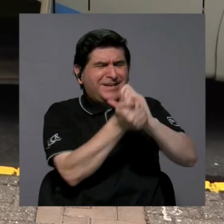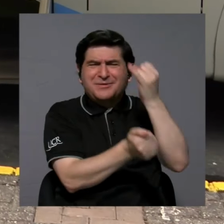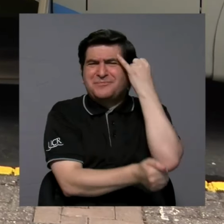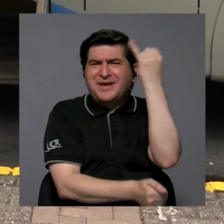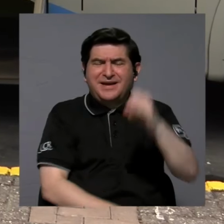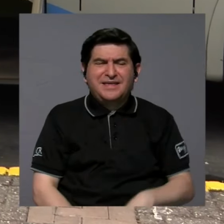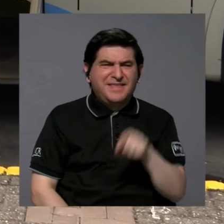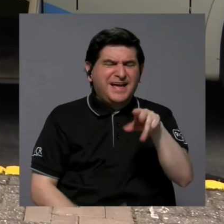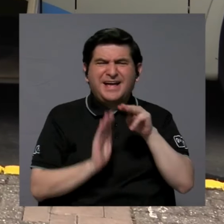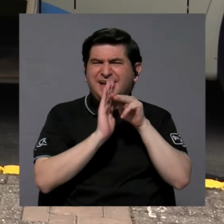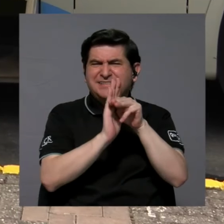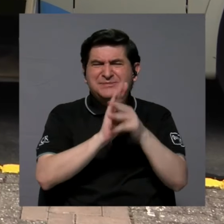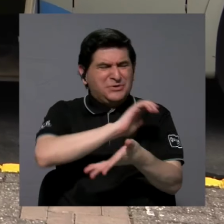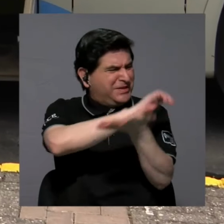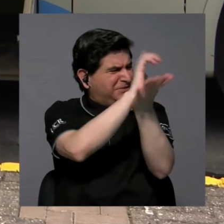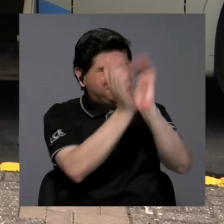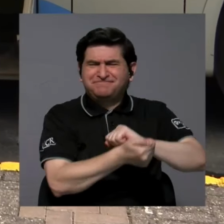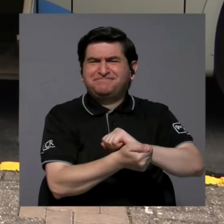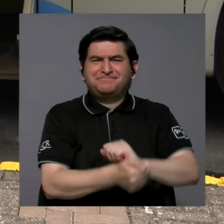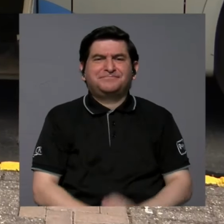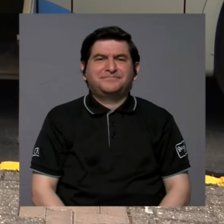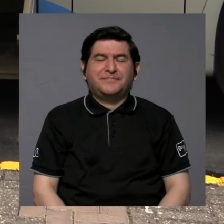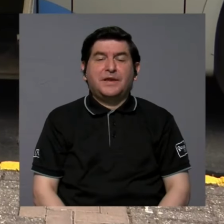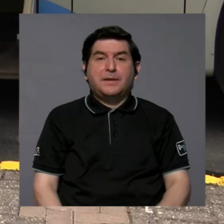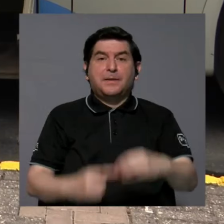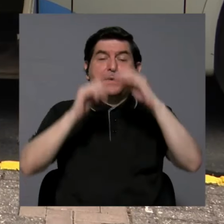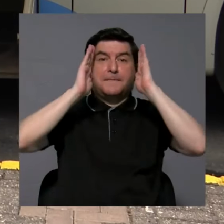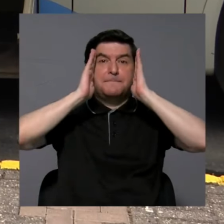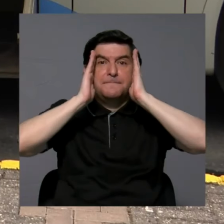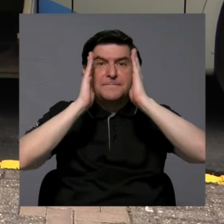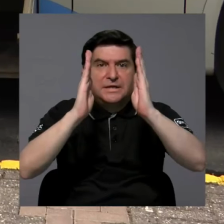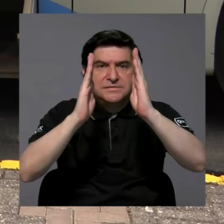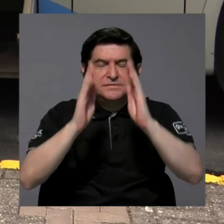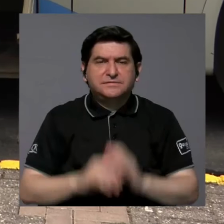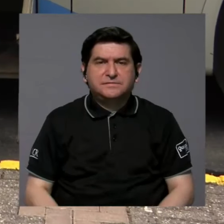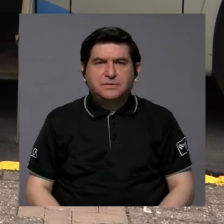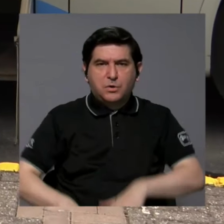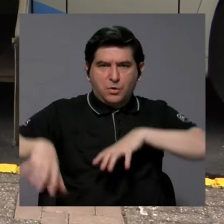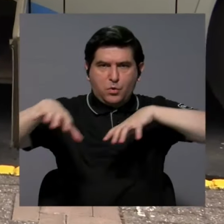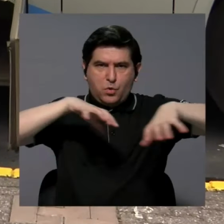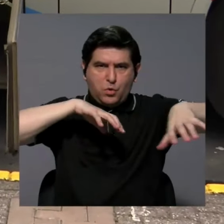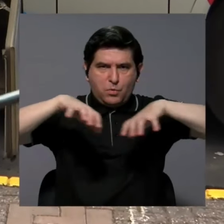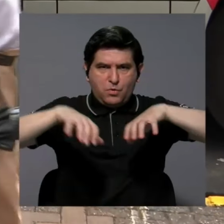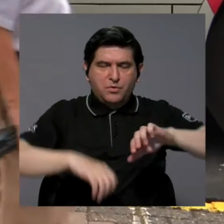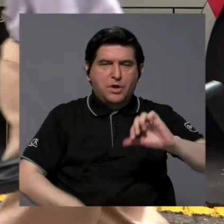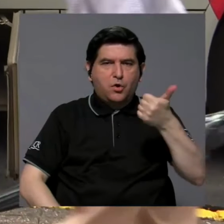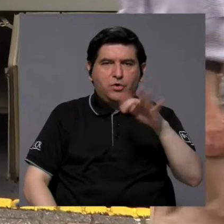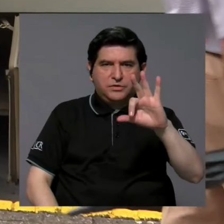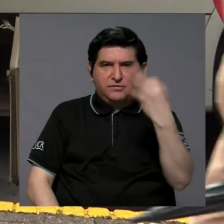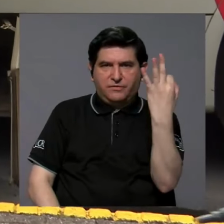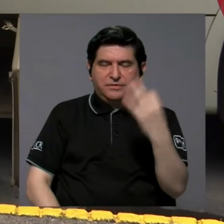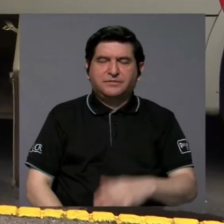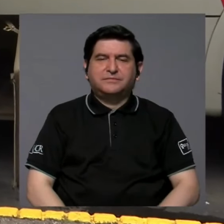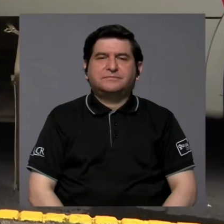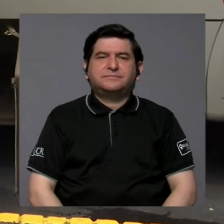idea, ese modelo, y darle prioridad a la movilidad, las otras formas de